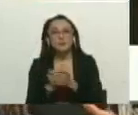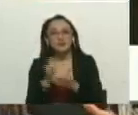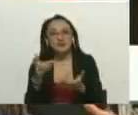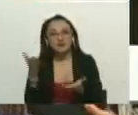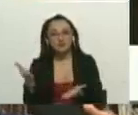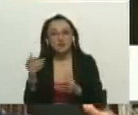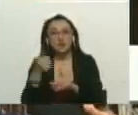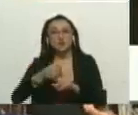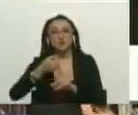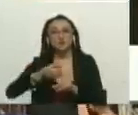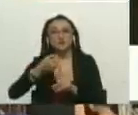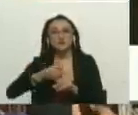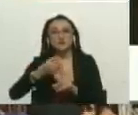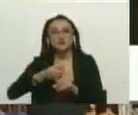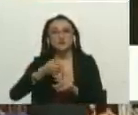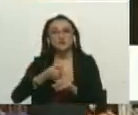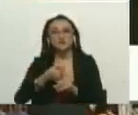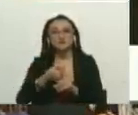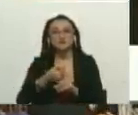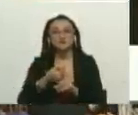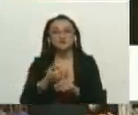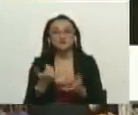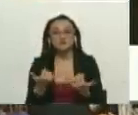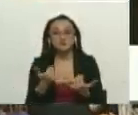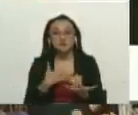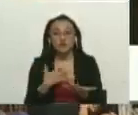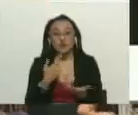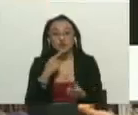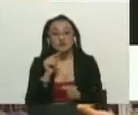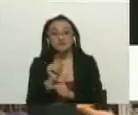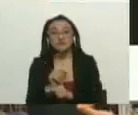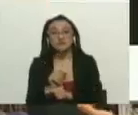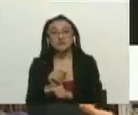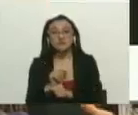lucha, quiero significar